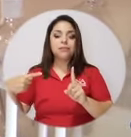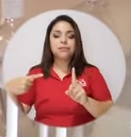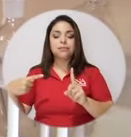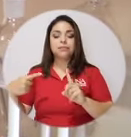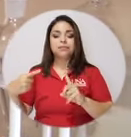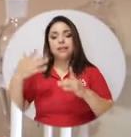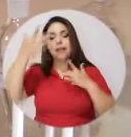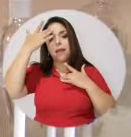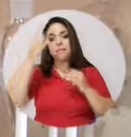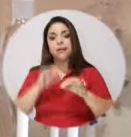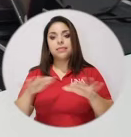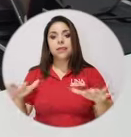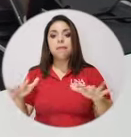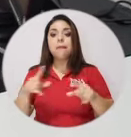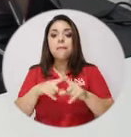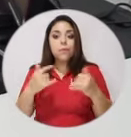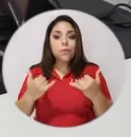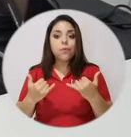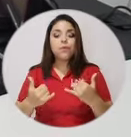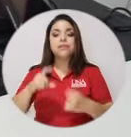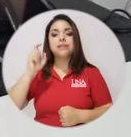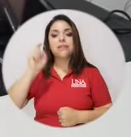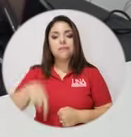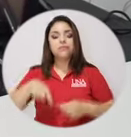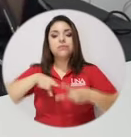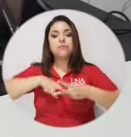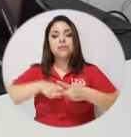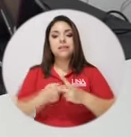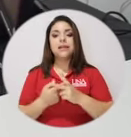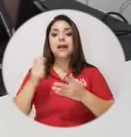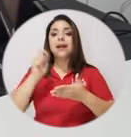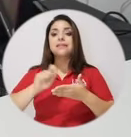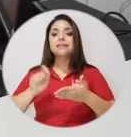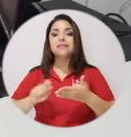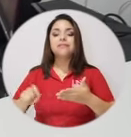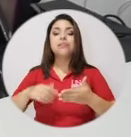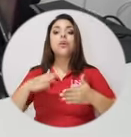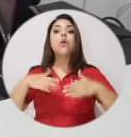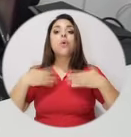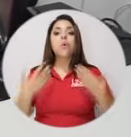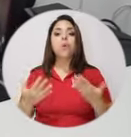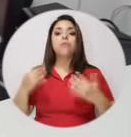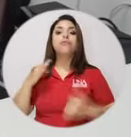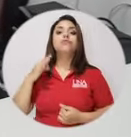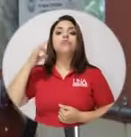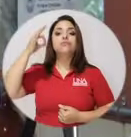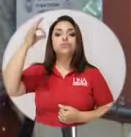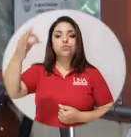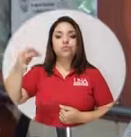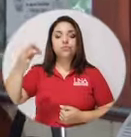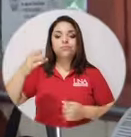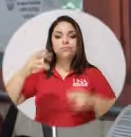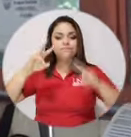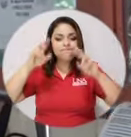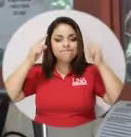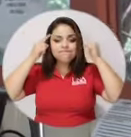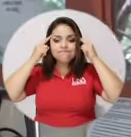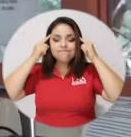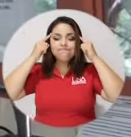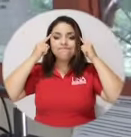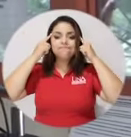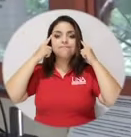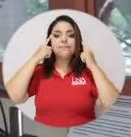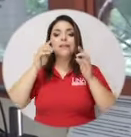pandemia. Pero este es el proceso, es donde debemos de empezar a escribir cómo es que vamos a nosotros a